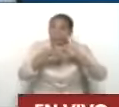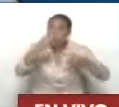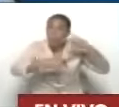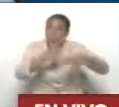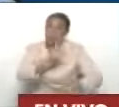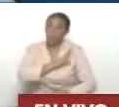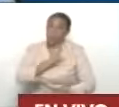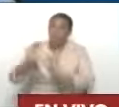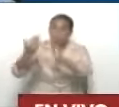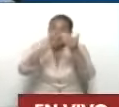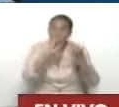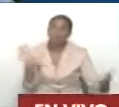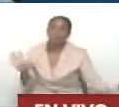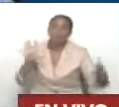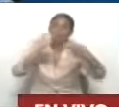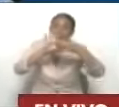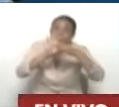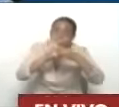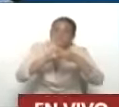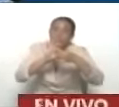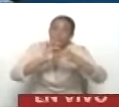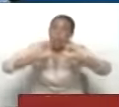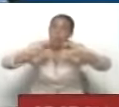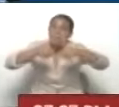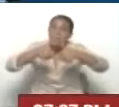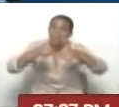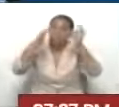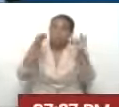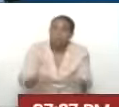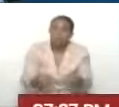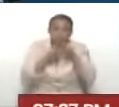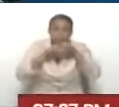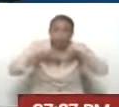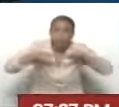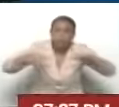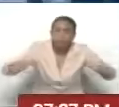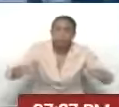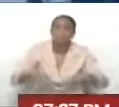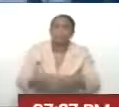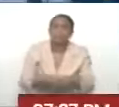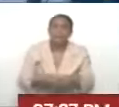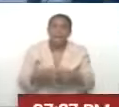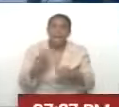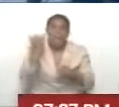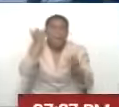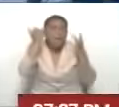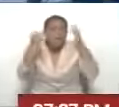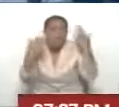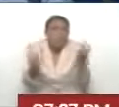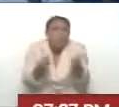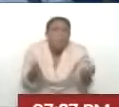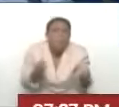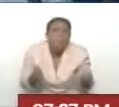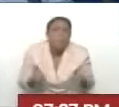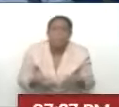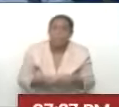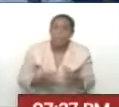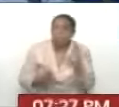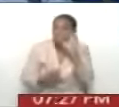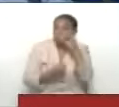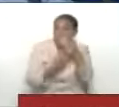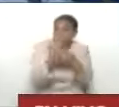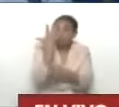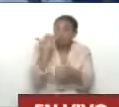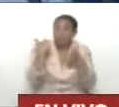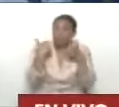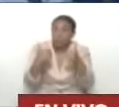país se unan y comience un proceso de despliegue. Era impensable ver el crecimiento económico